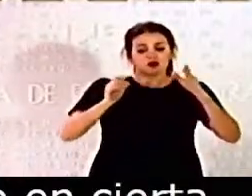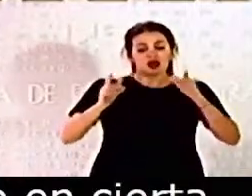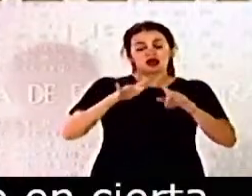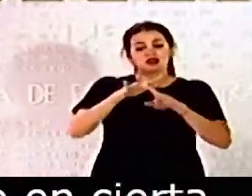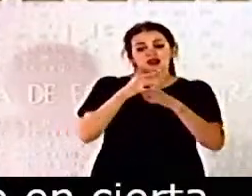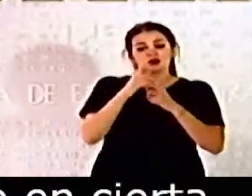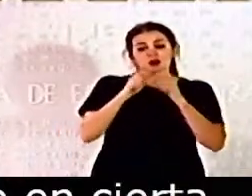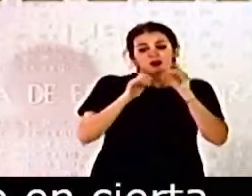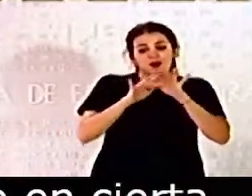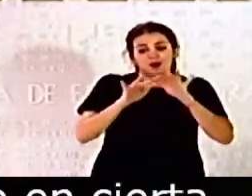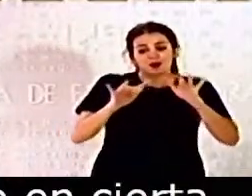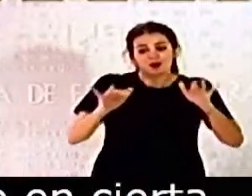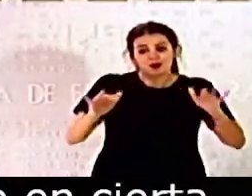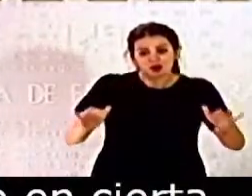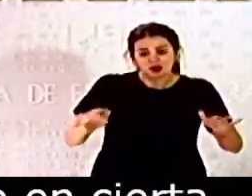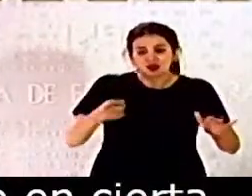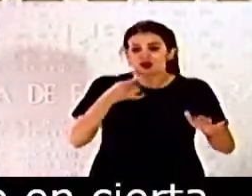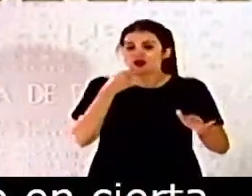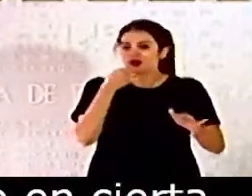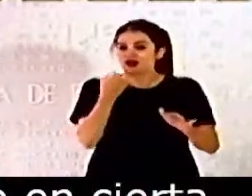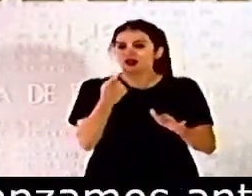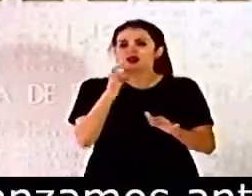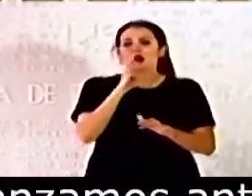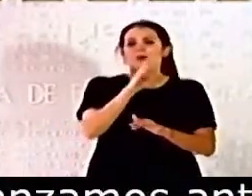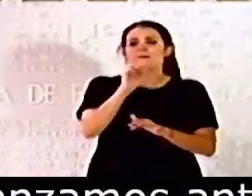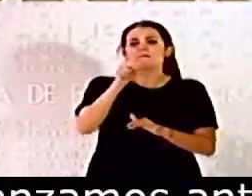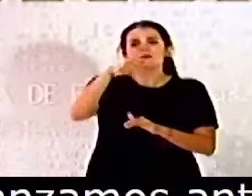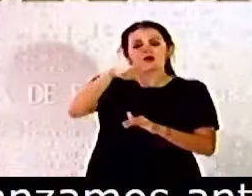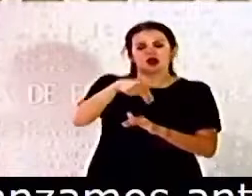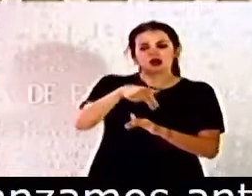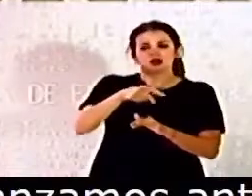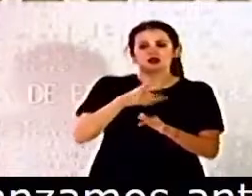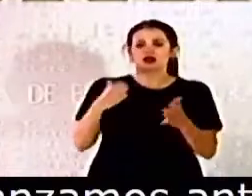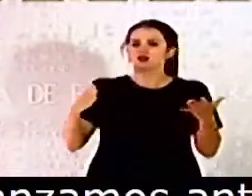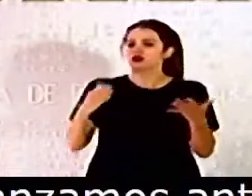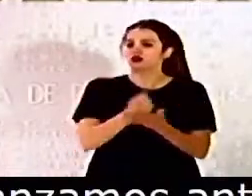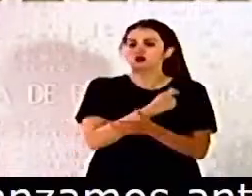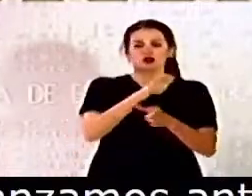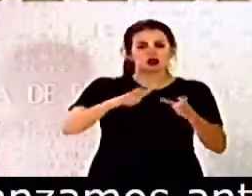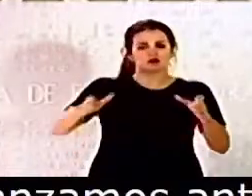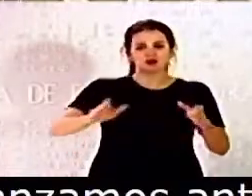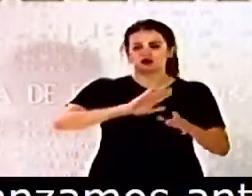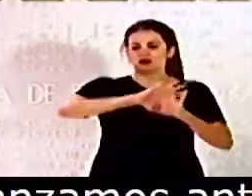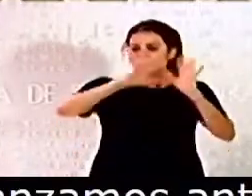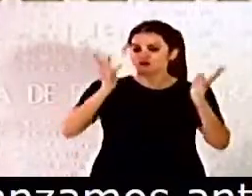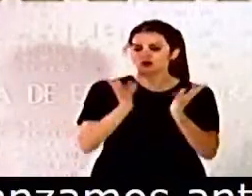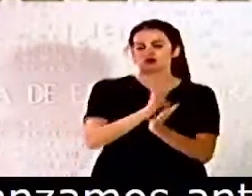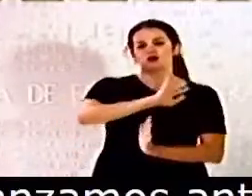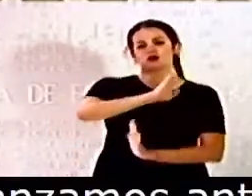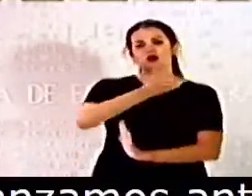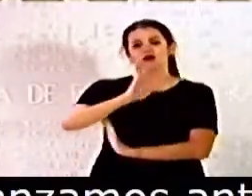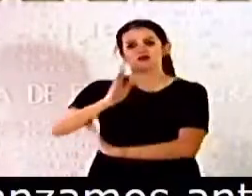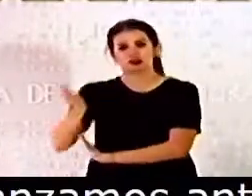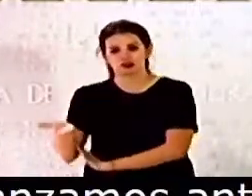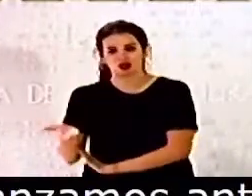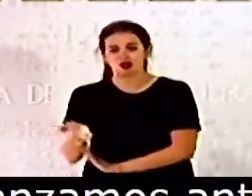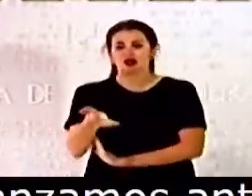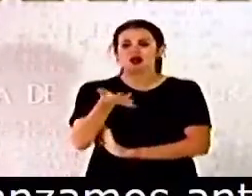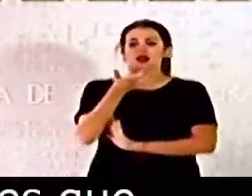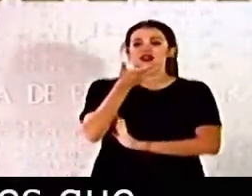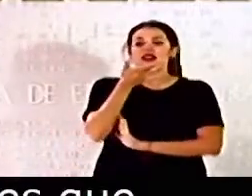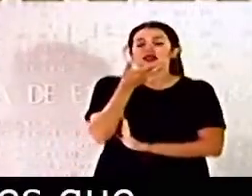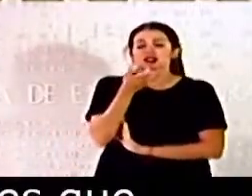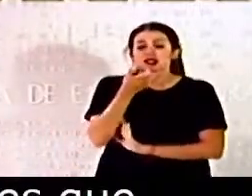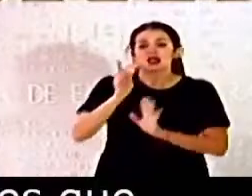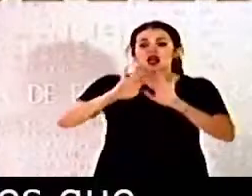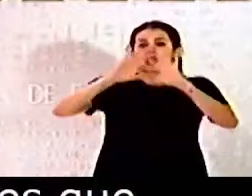dice el prefijo pan es que pertenece a todo el mundo, si no somos capaces de vacunar a